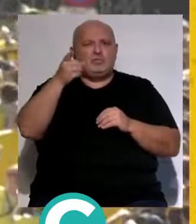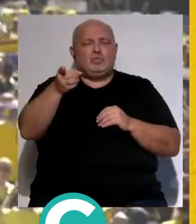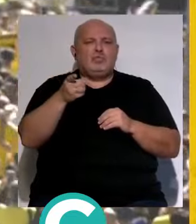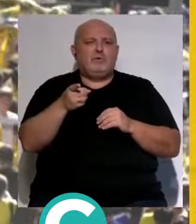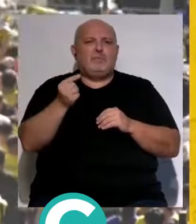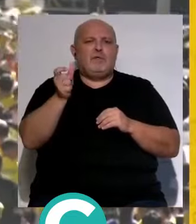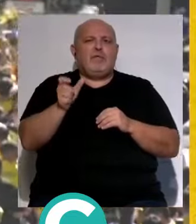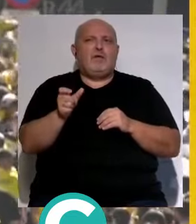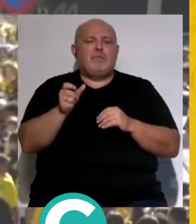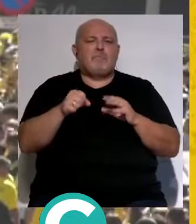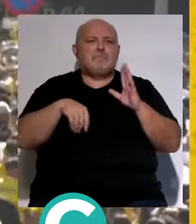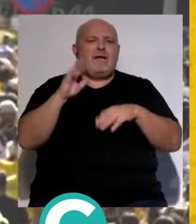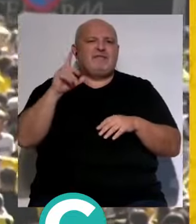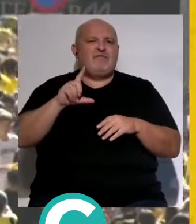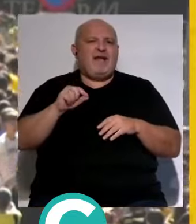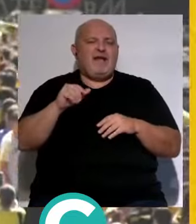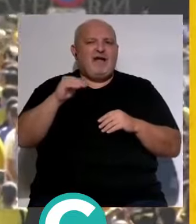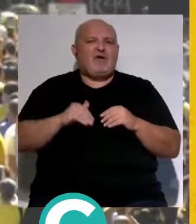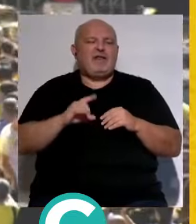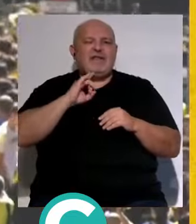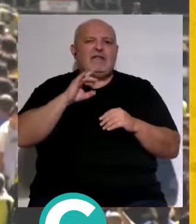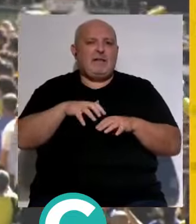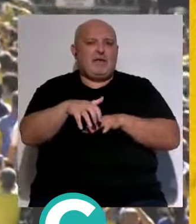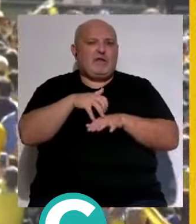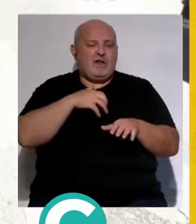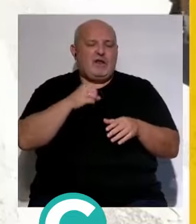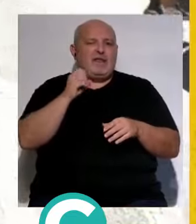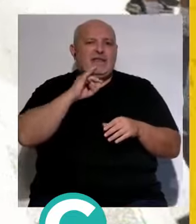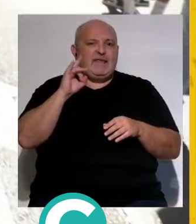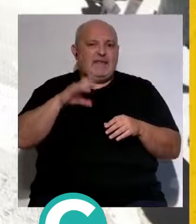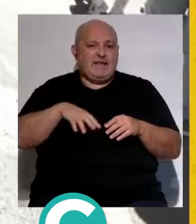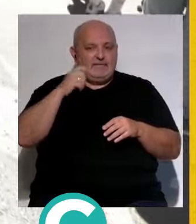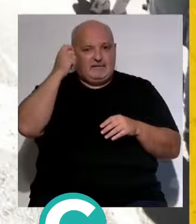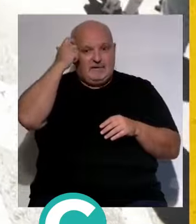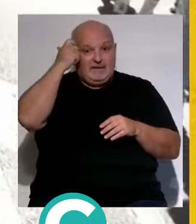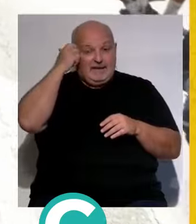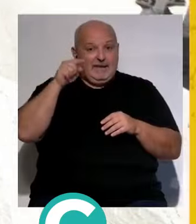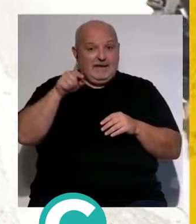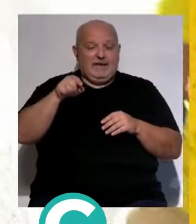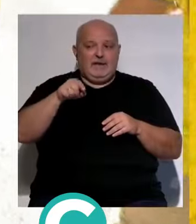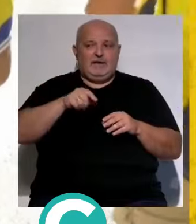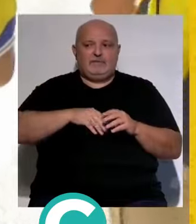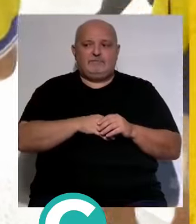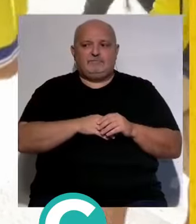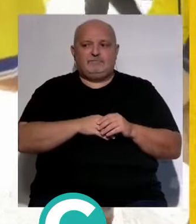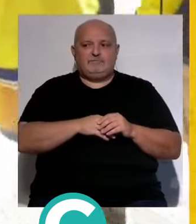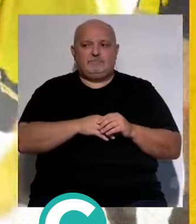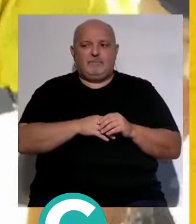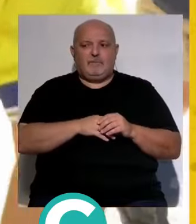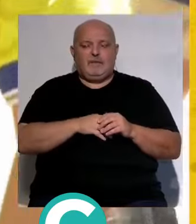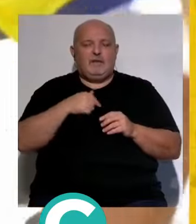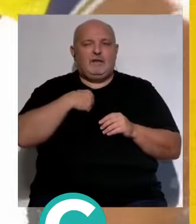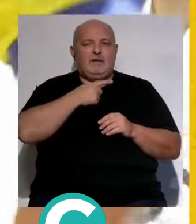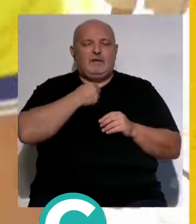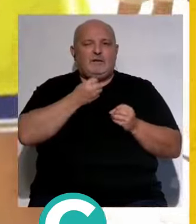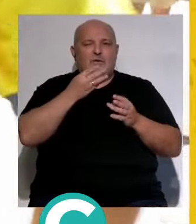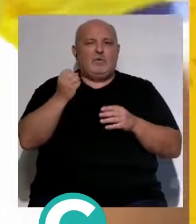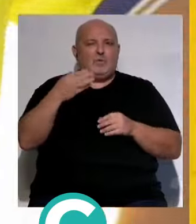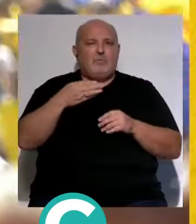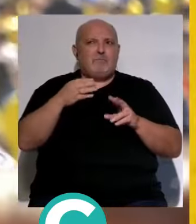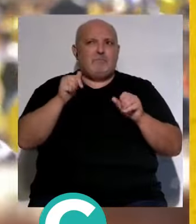ese precio de los más bajos? ¿La mayoría? Un porcentaje alto. Entonces, esa gente, Ale, nunca... Permíteme, a mí me gustaría que el club